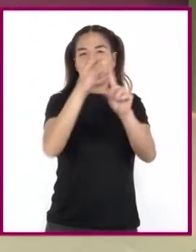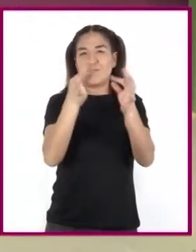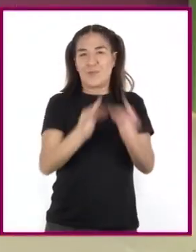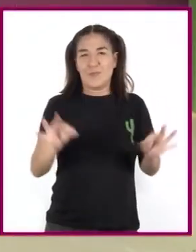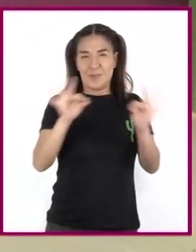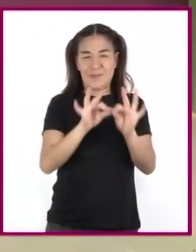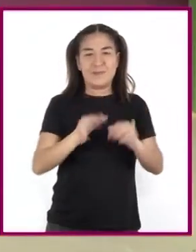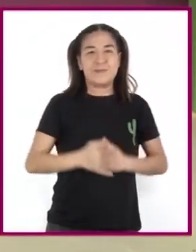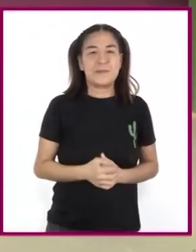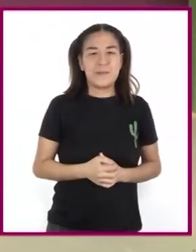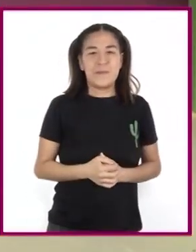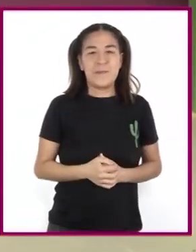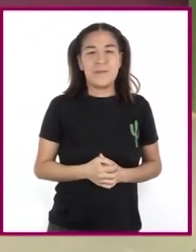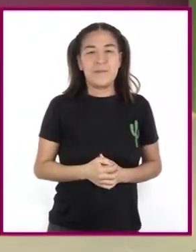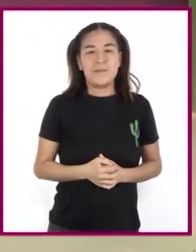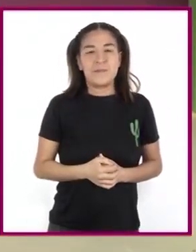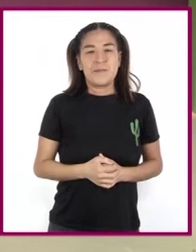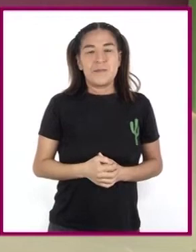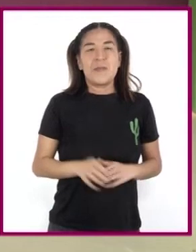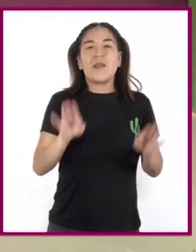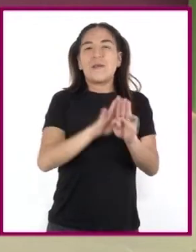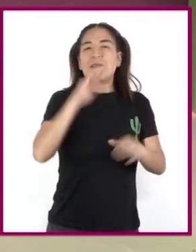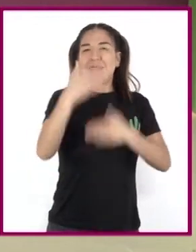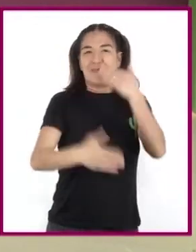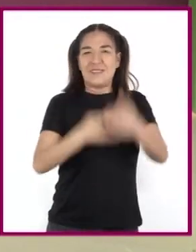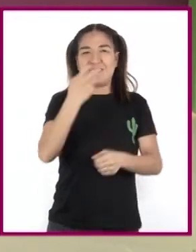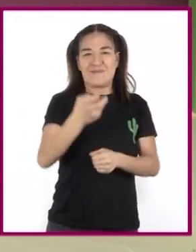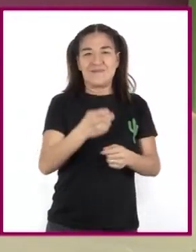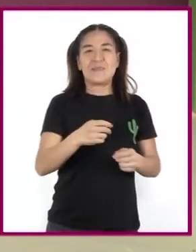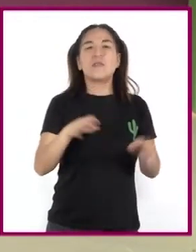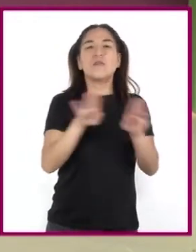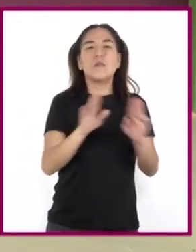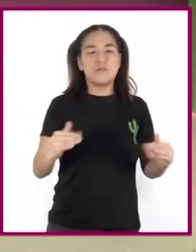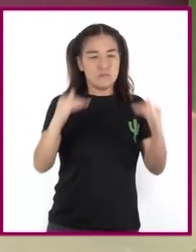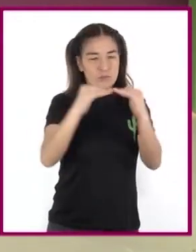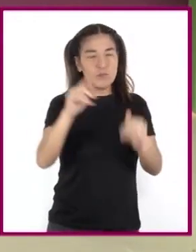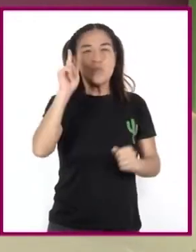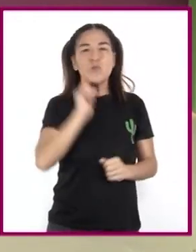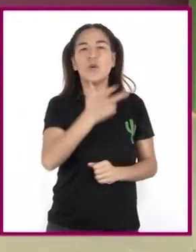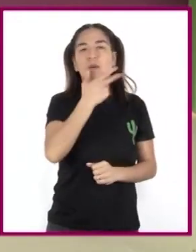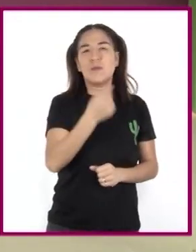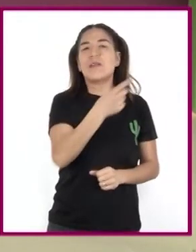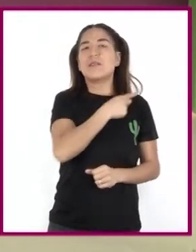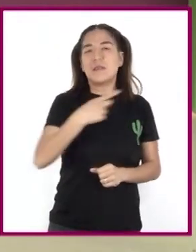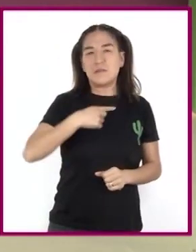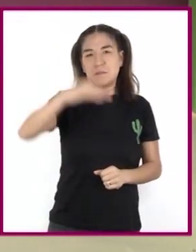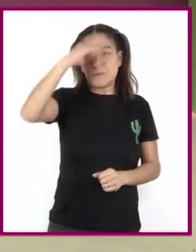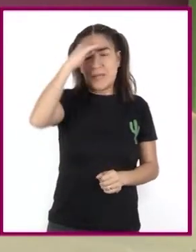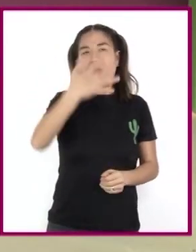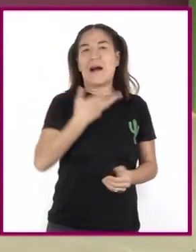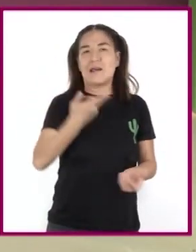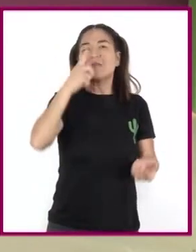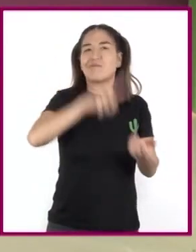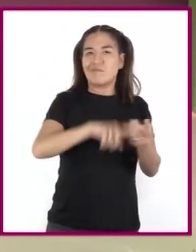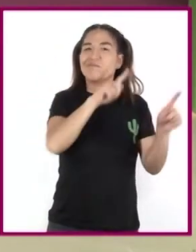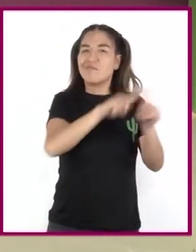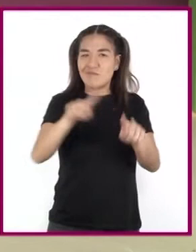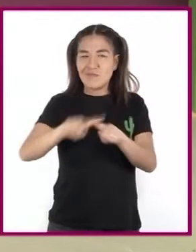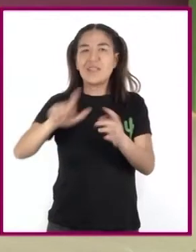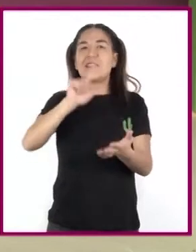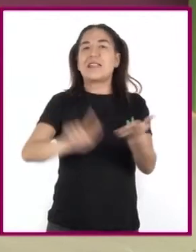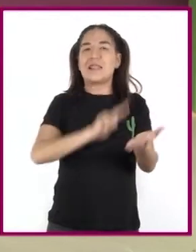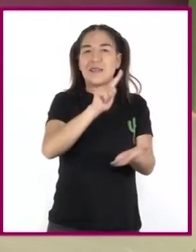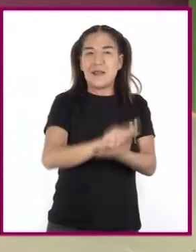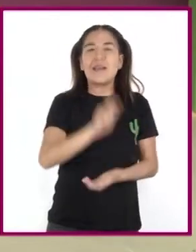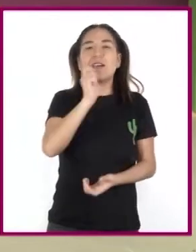Para demandar el cumplimiento de la igualdad de género, debemos ser conscientes de que existen diversas leyes,